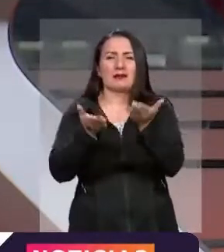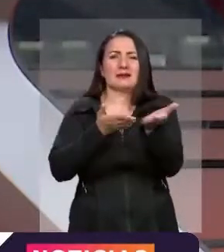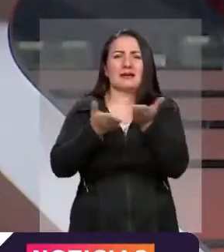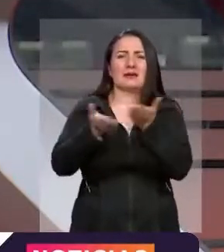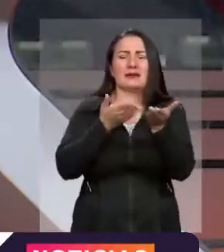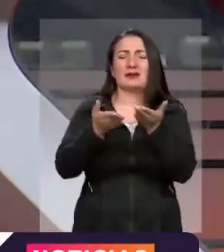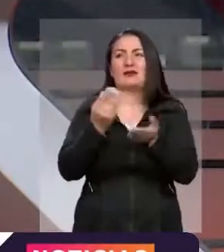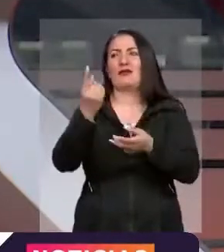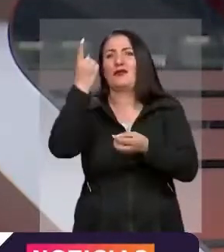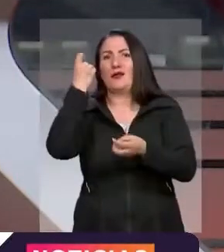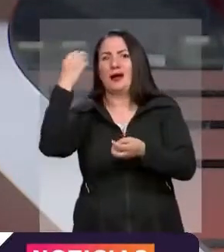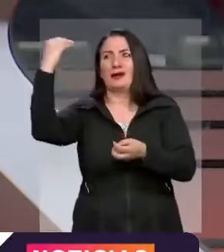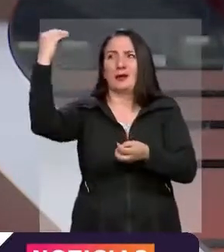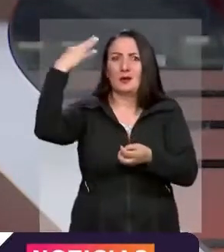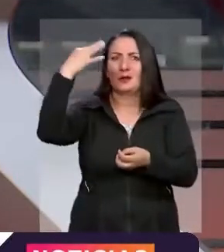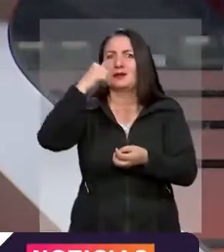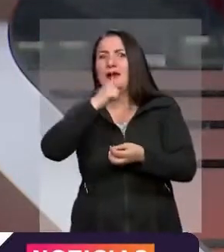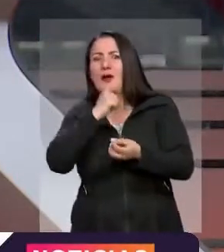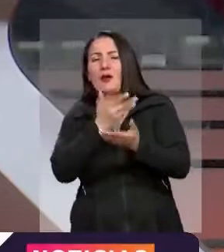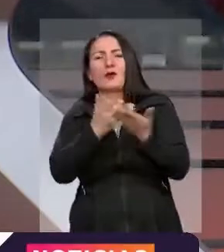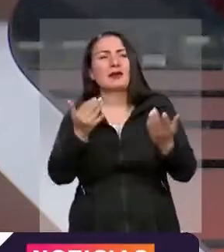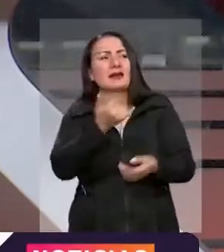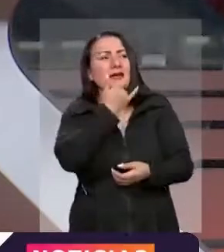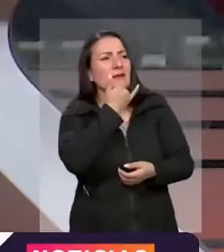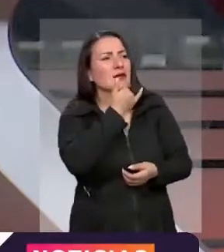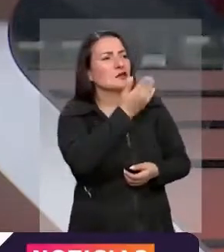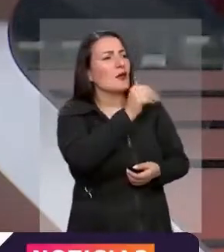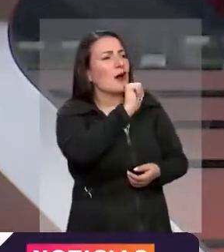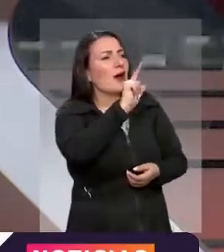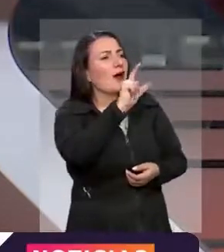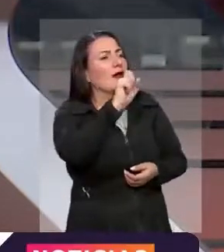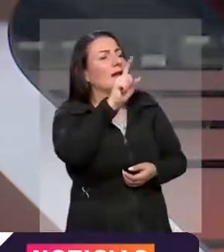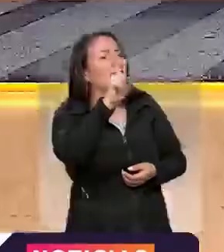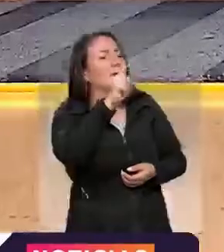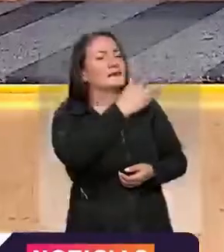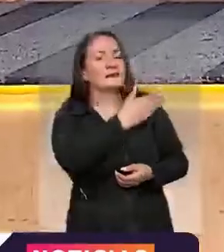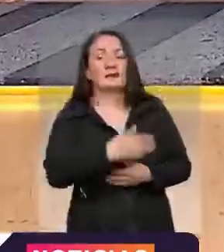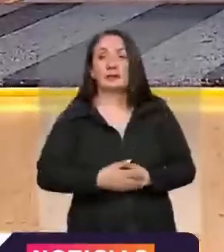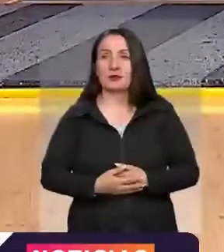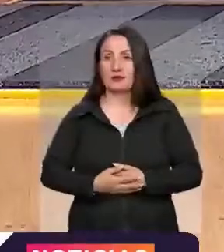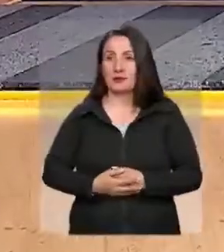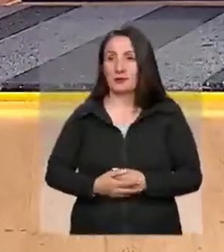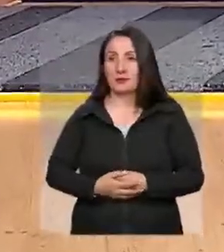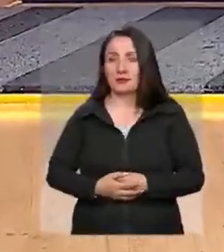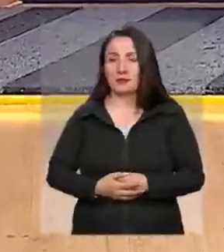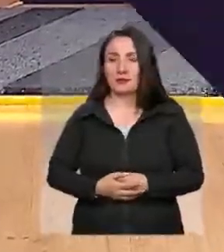públicos Alexander Vera Muy buenas tardes qué es lo que está sucediendo en este barrio adelante